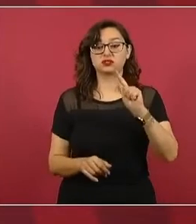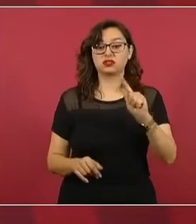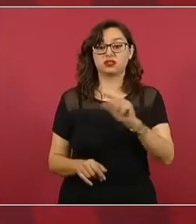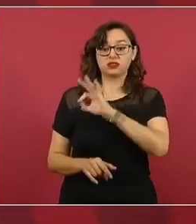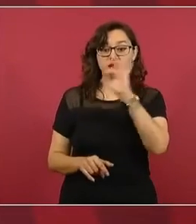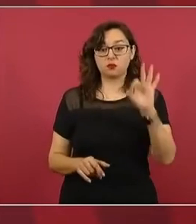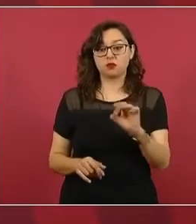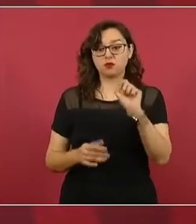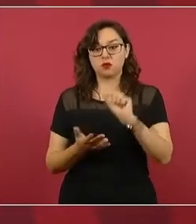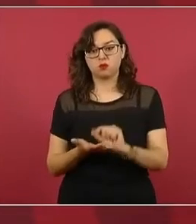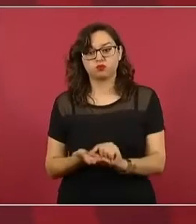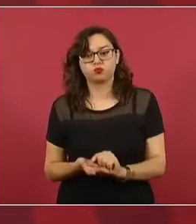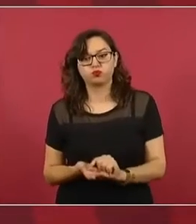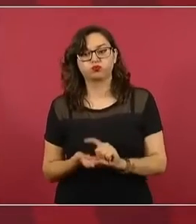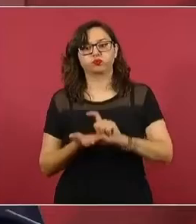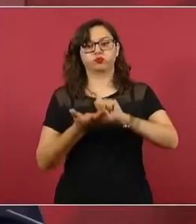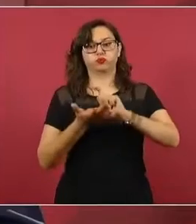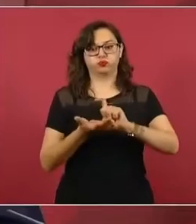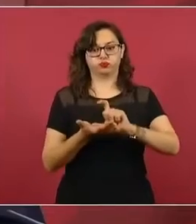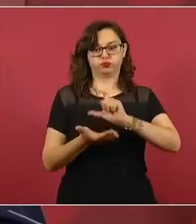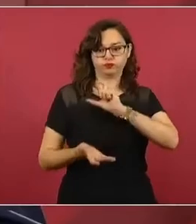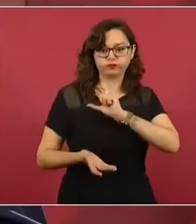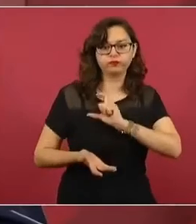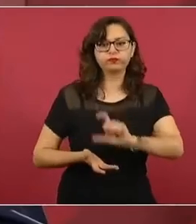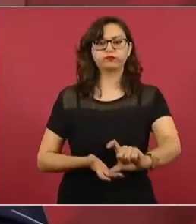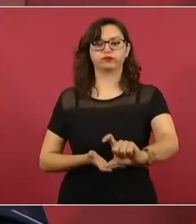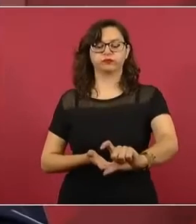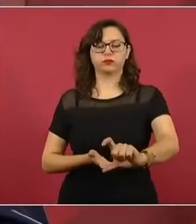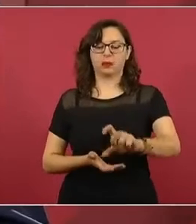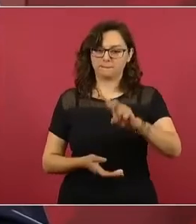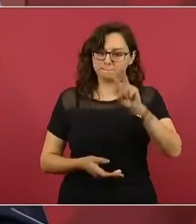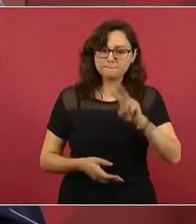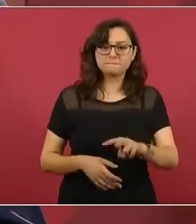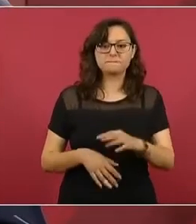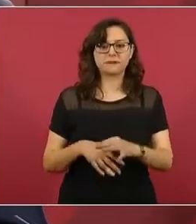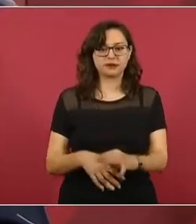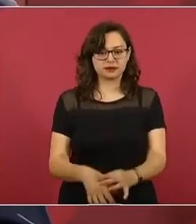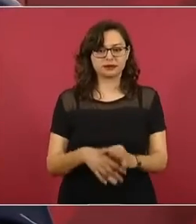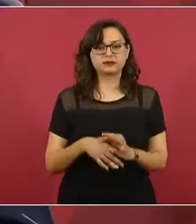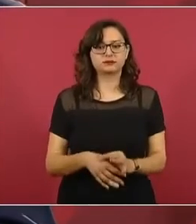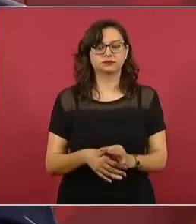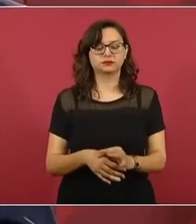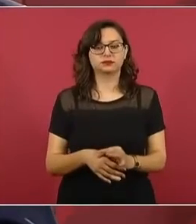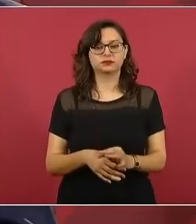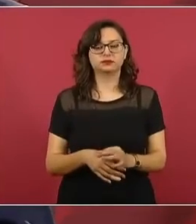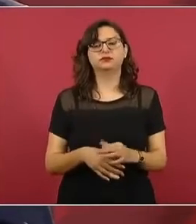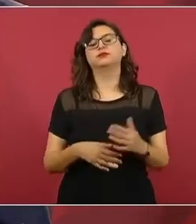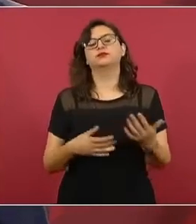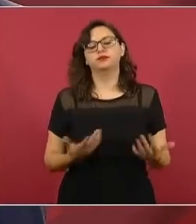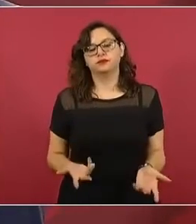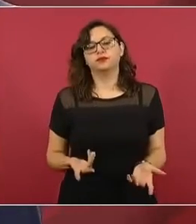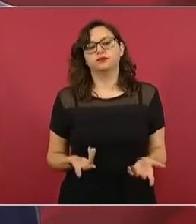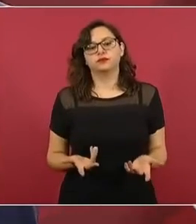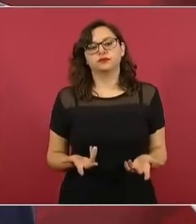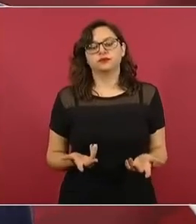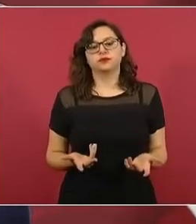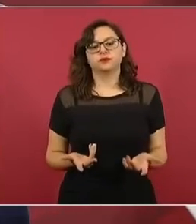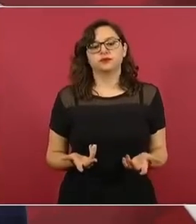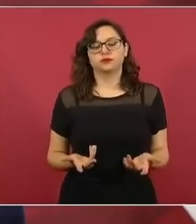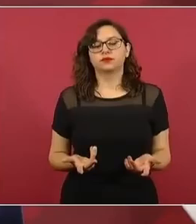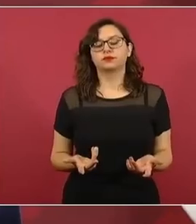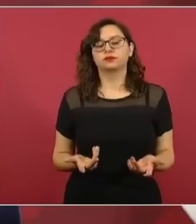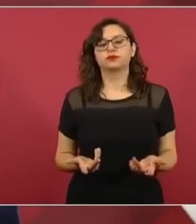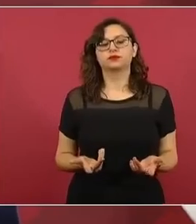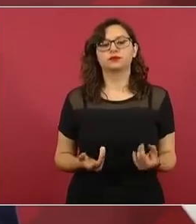70% en términos reales, y los salarios contractuales